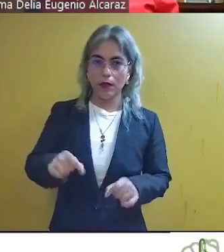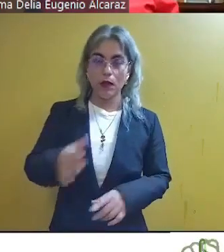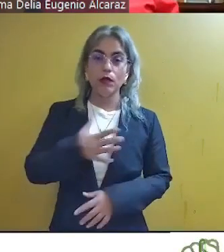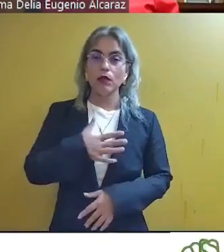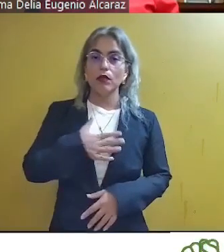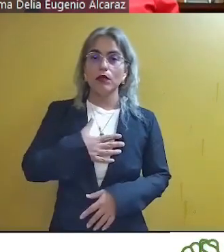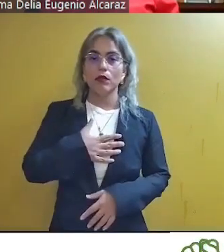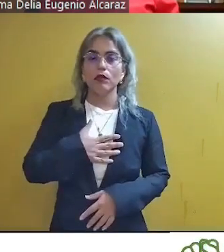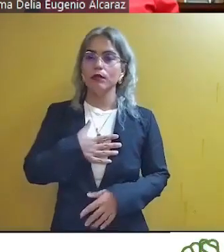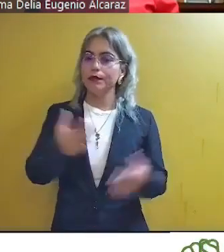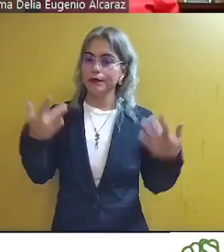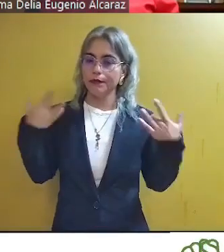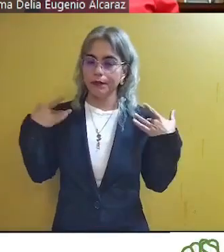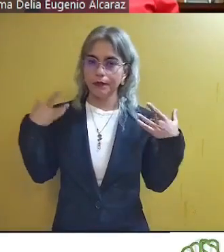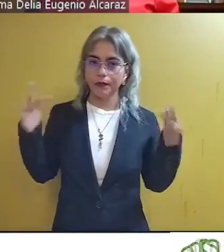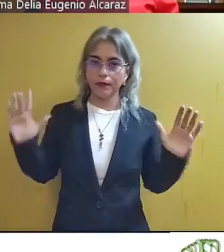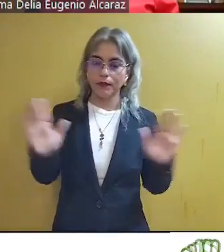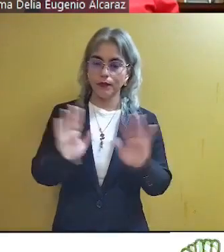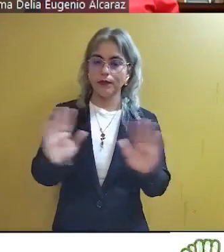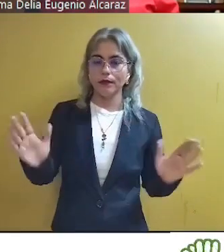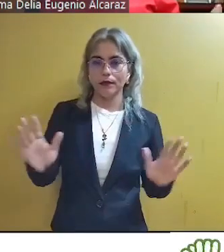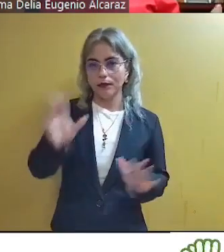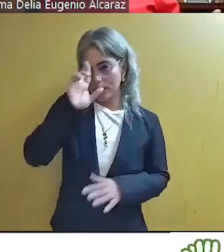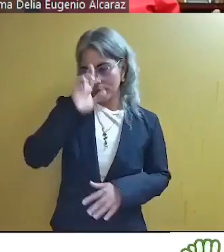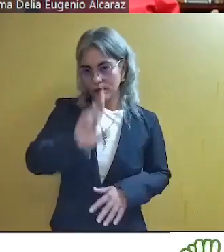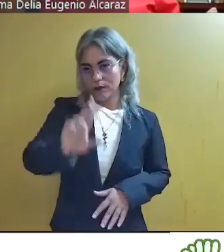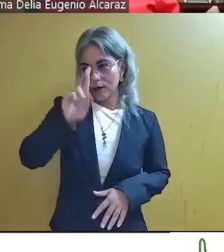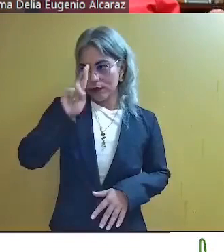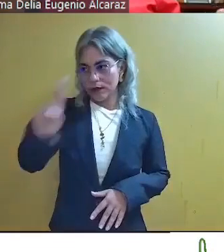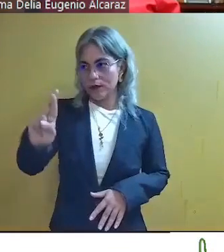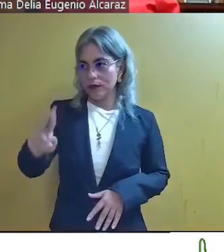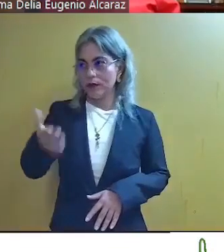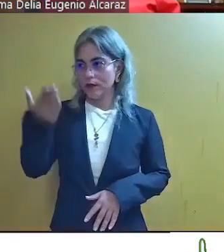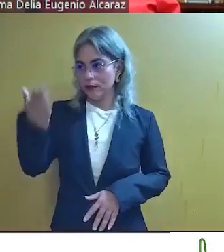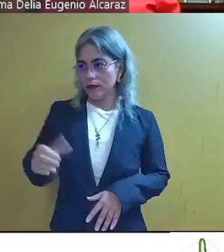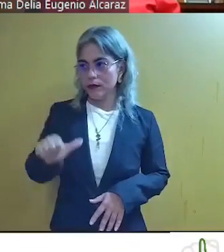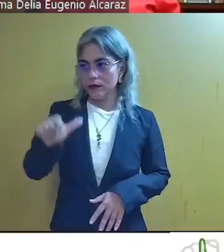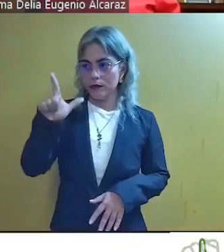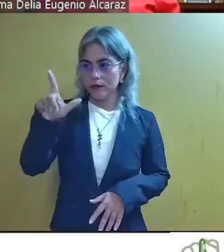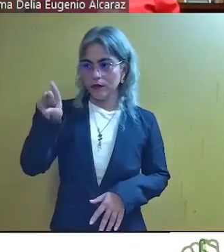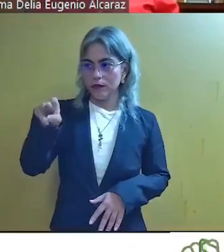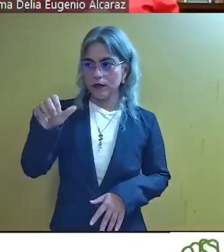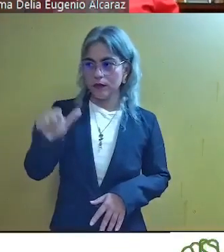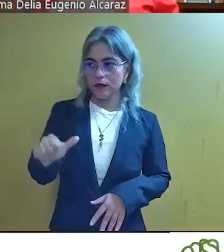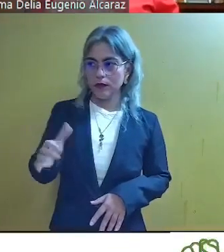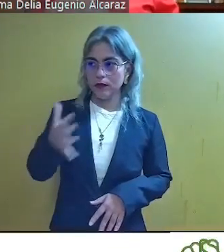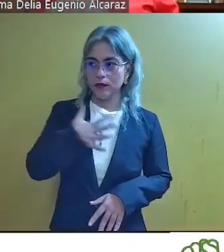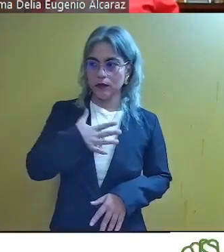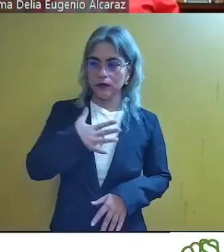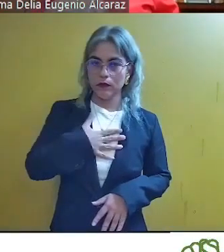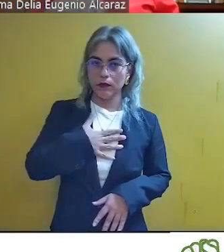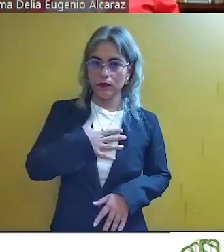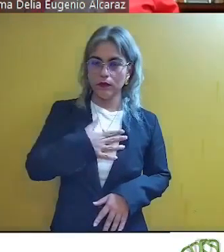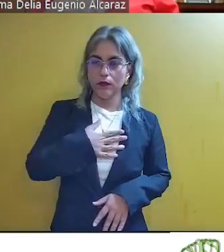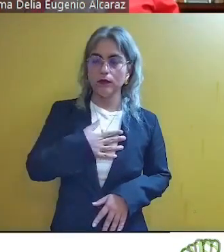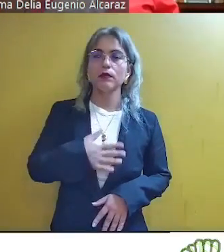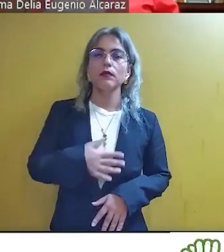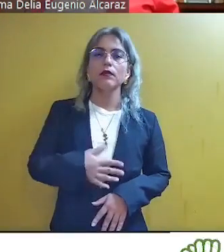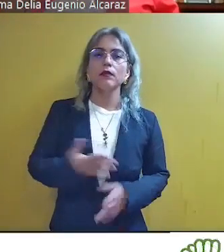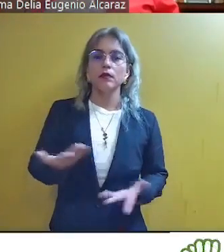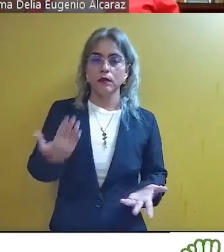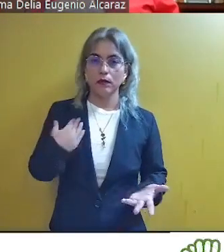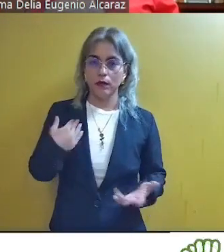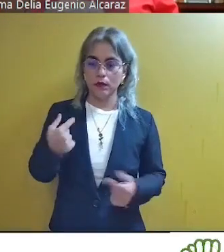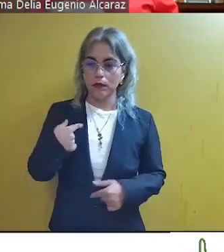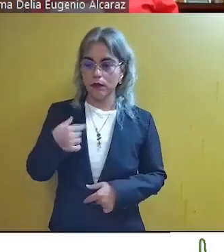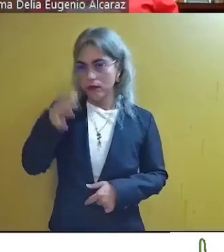este proyecto con el debido respeto, magistrada Alma, y me sumaré al voto particular, si me lo